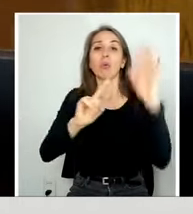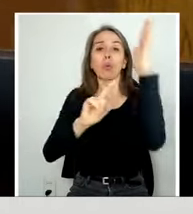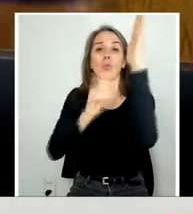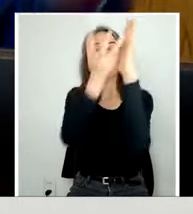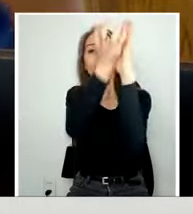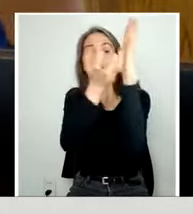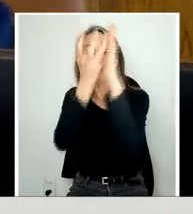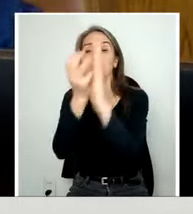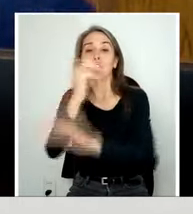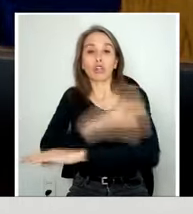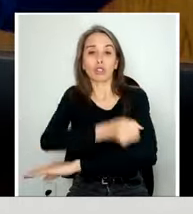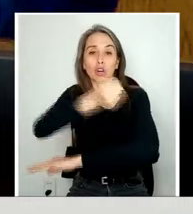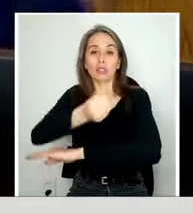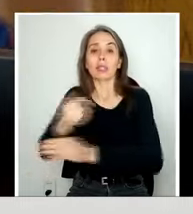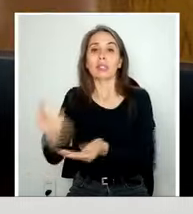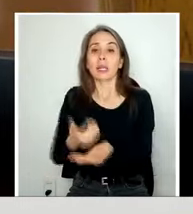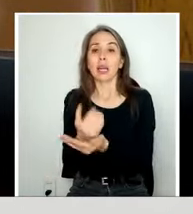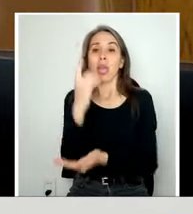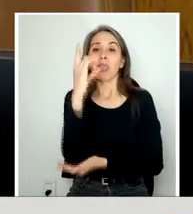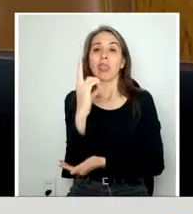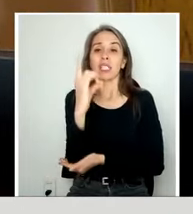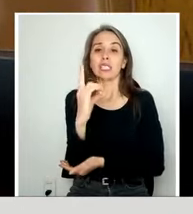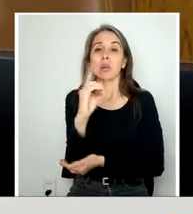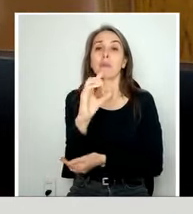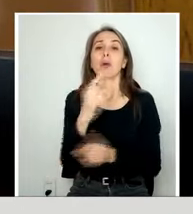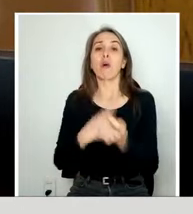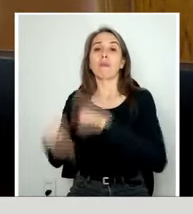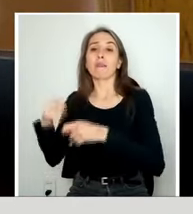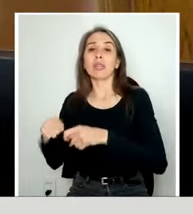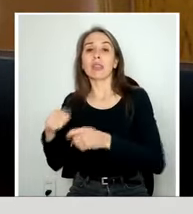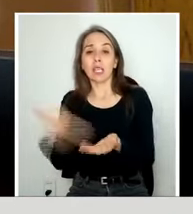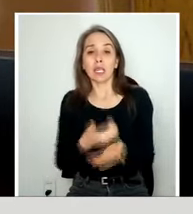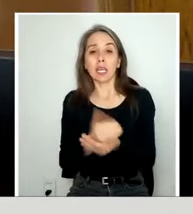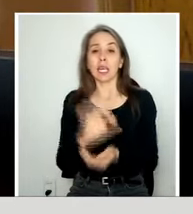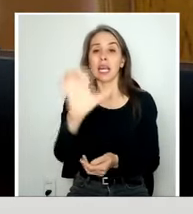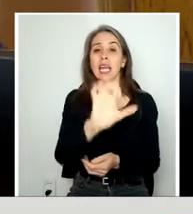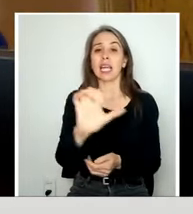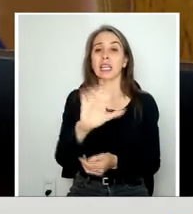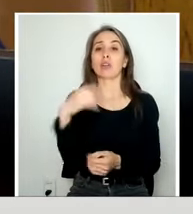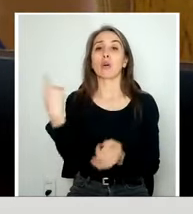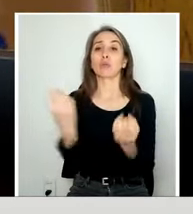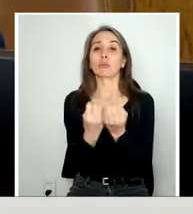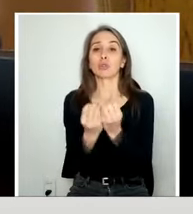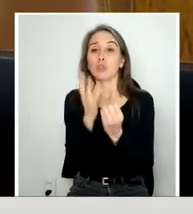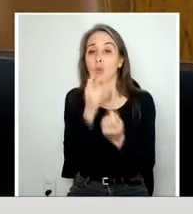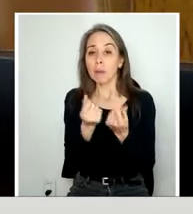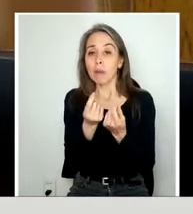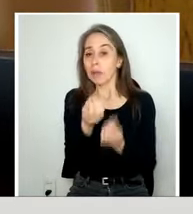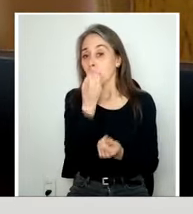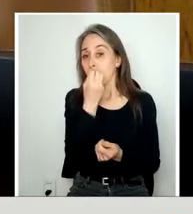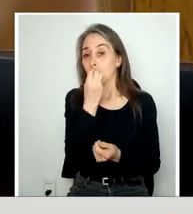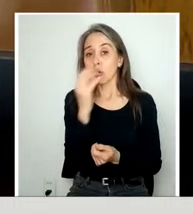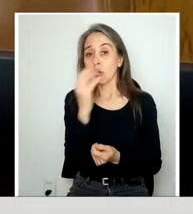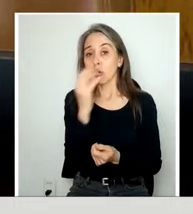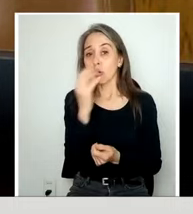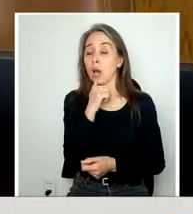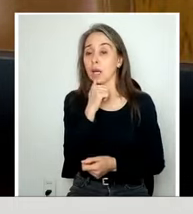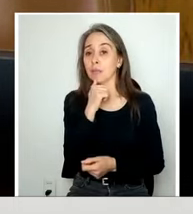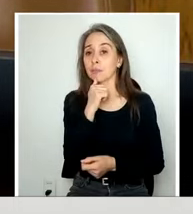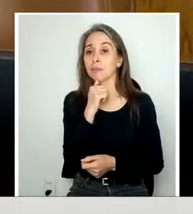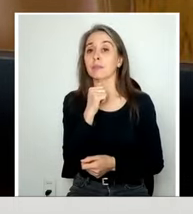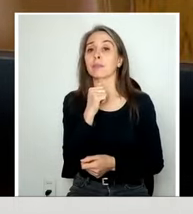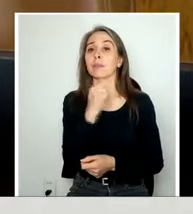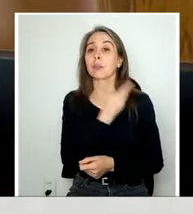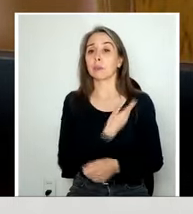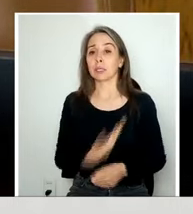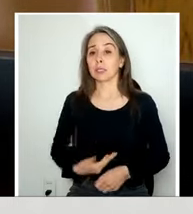en diciembre otros en enero pero hay muchos que no tienen como parar la olla y es por eso presente y